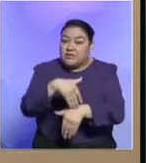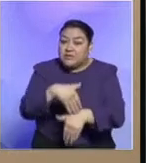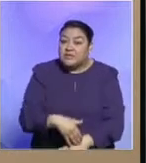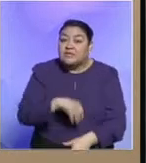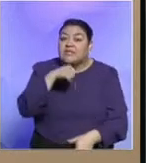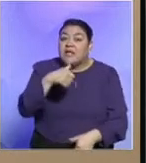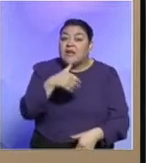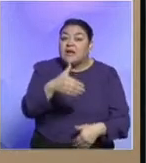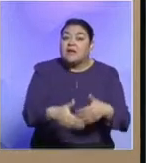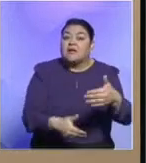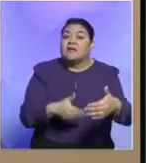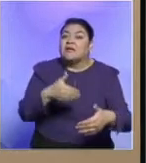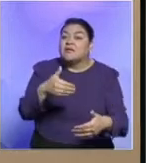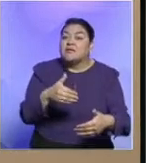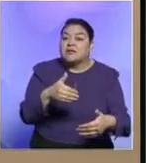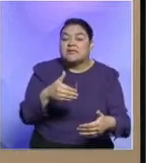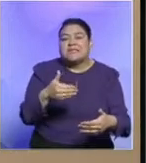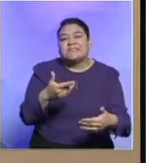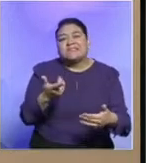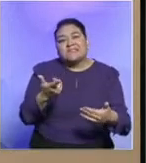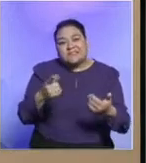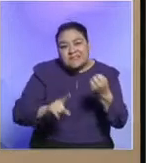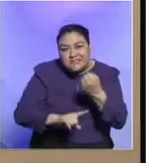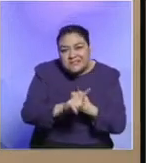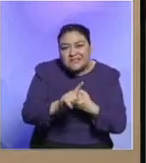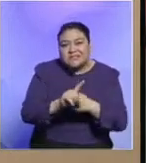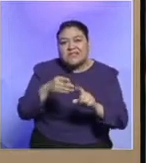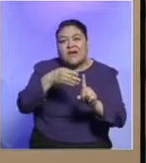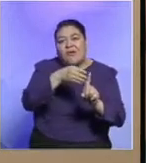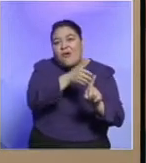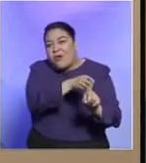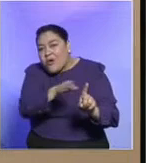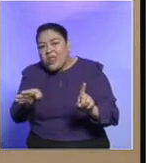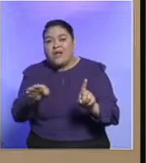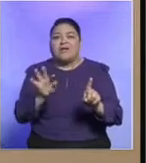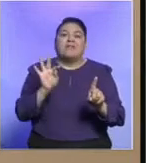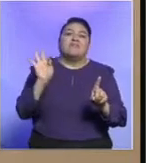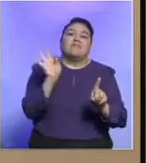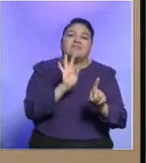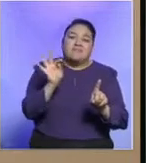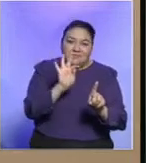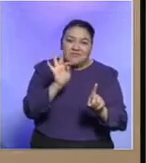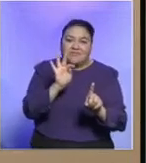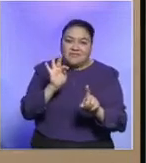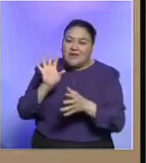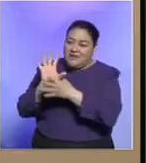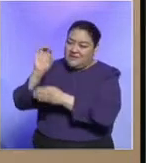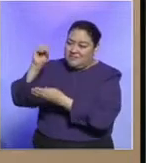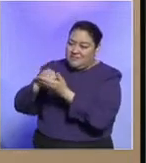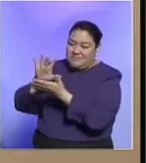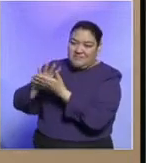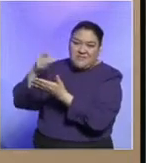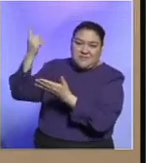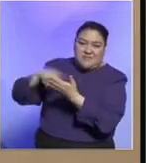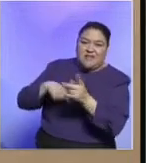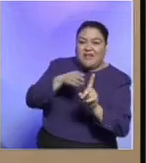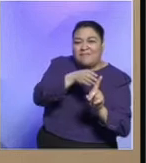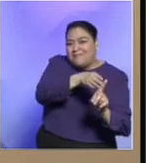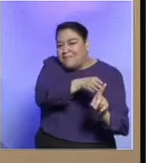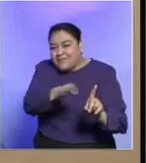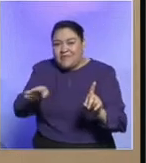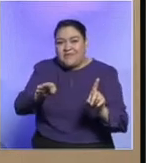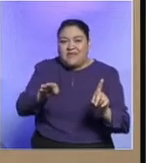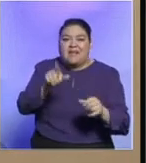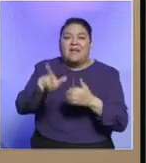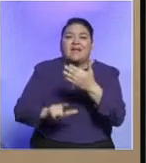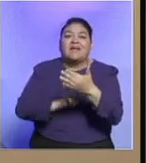que se incumplan los objetivos y fines constitucionales en perjuicio del